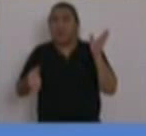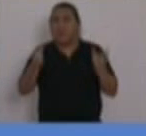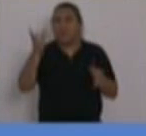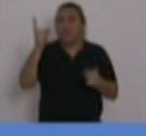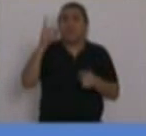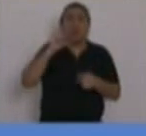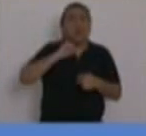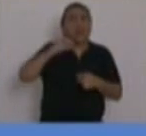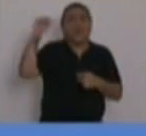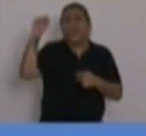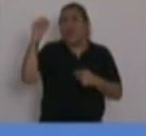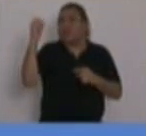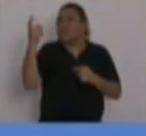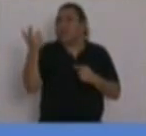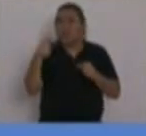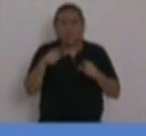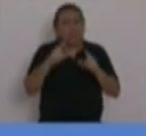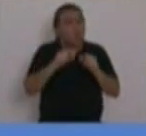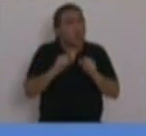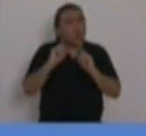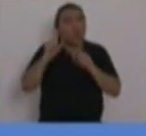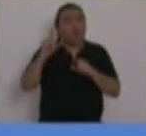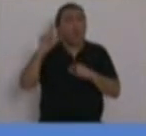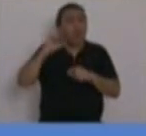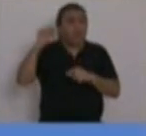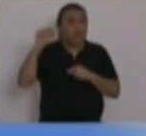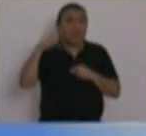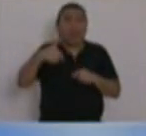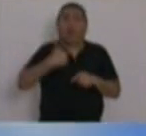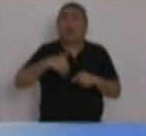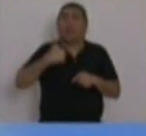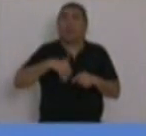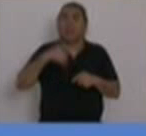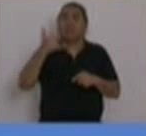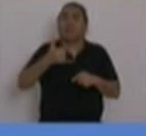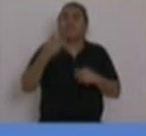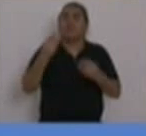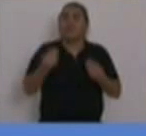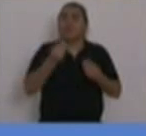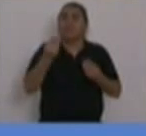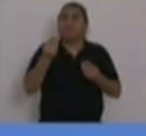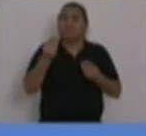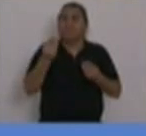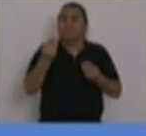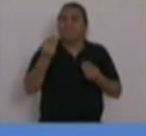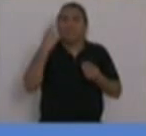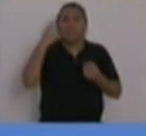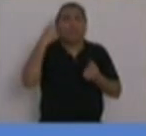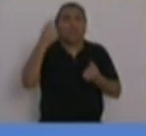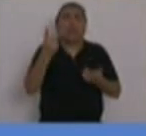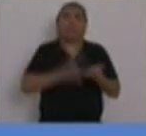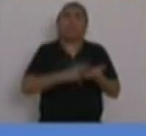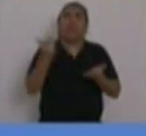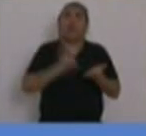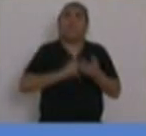encontrar en la posibilidad de no pagarle al Fondo Monetario y sí caer en un atraso en los pagos. Ahí pareciera estar en realidad el punto